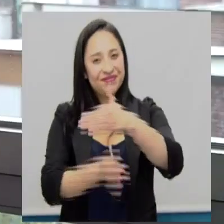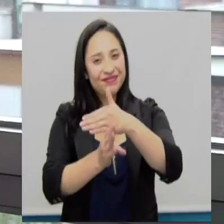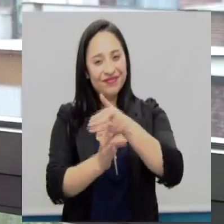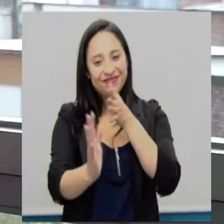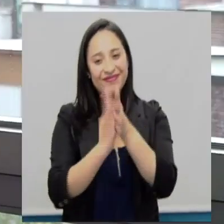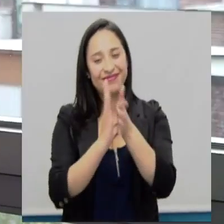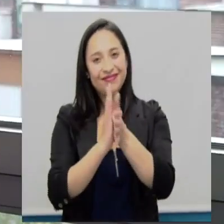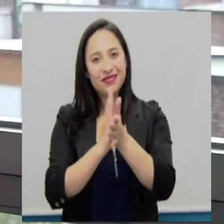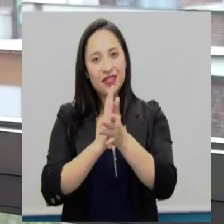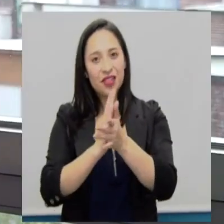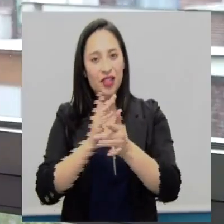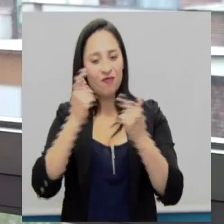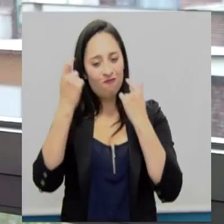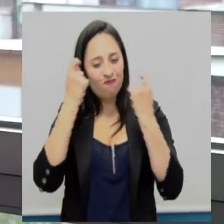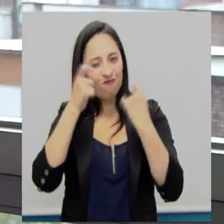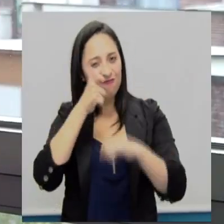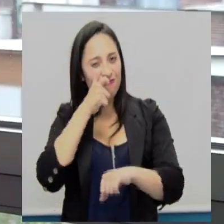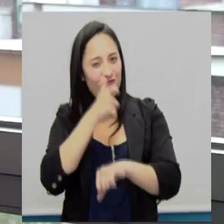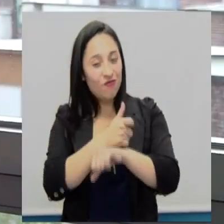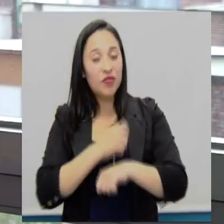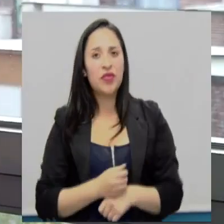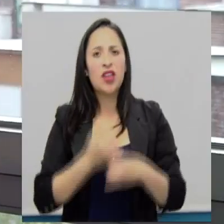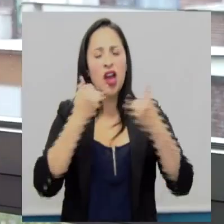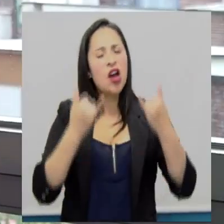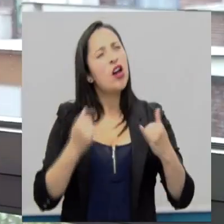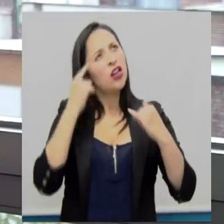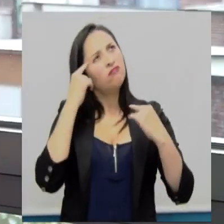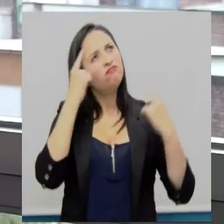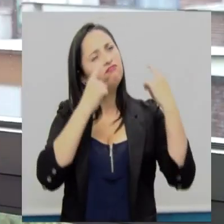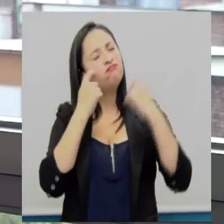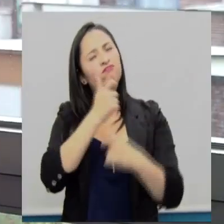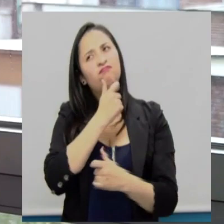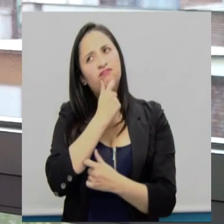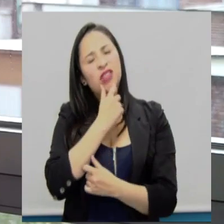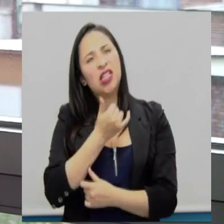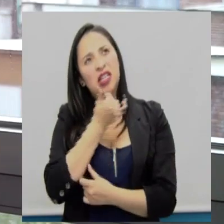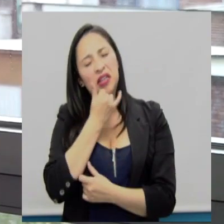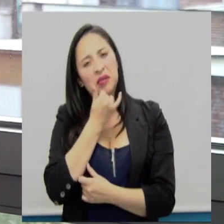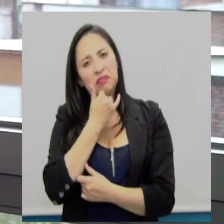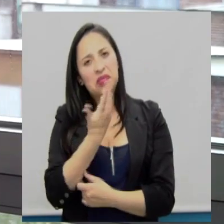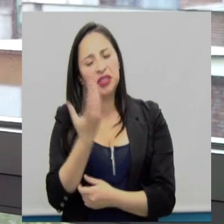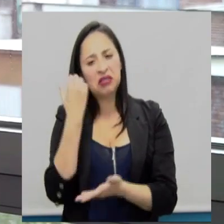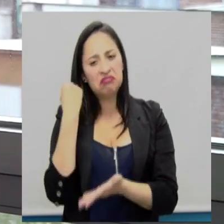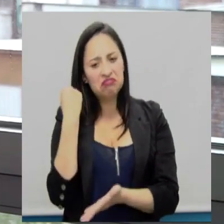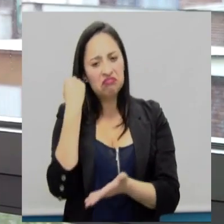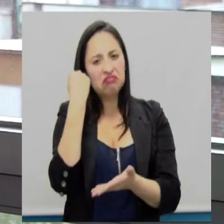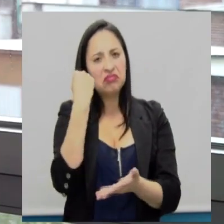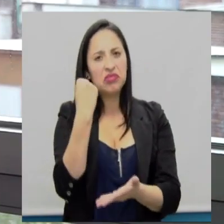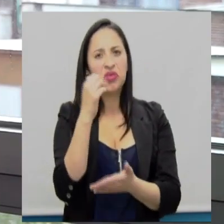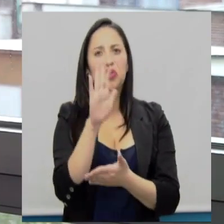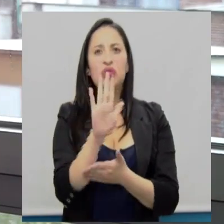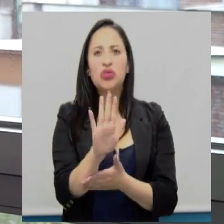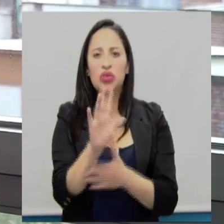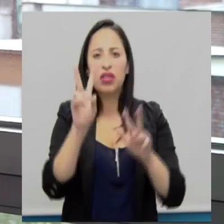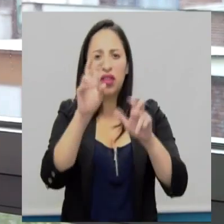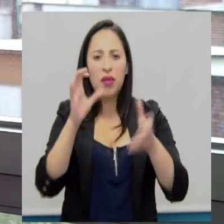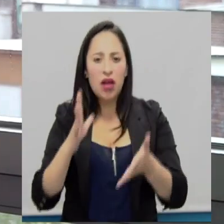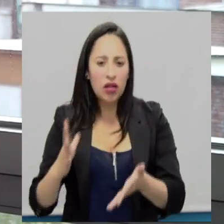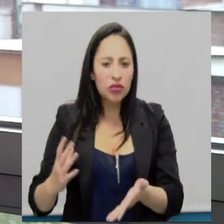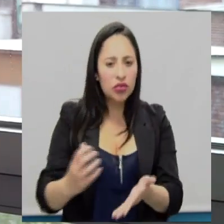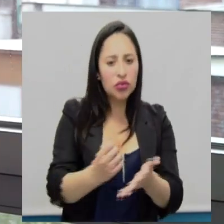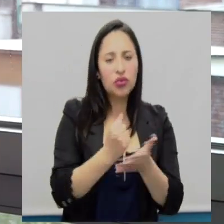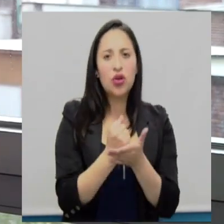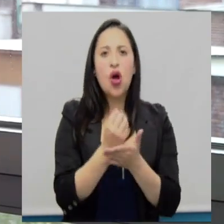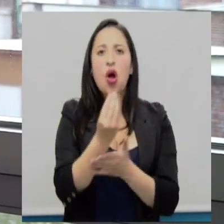Ya estamos de vuelta en Todo Bajo Control. Muchos nos preguntamos qué está pasando con los recursos producto